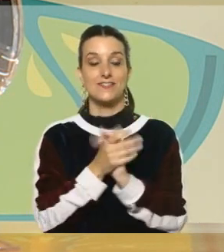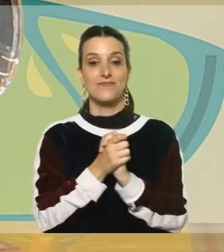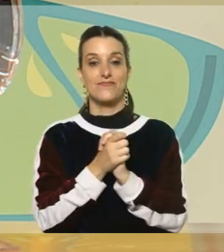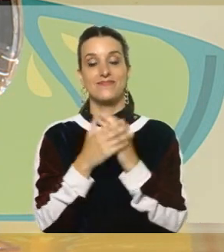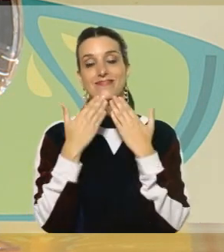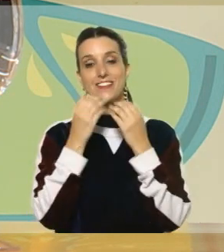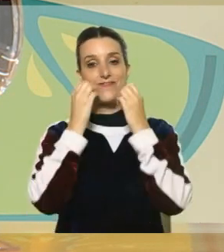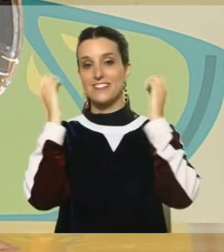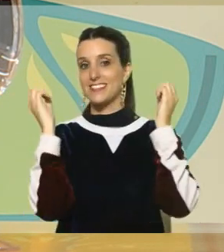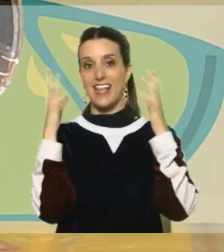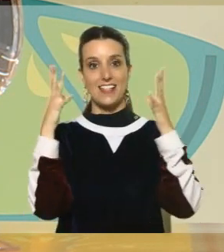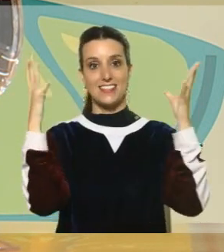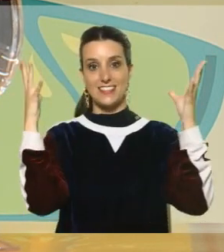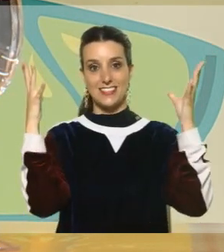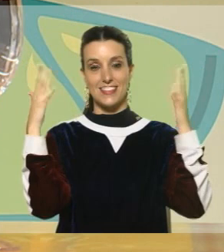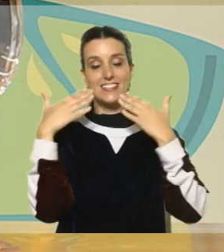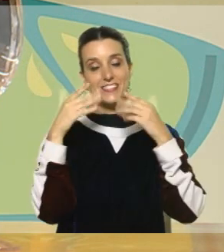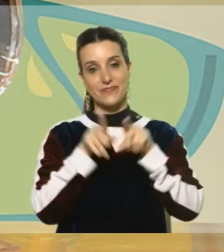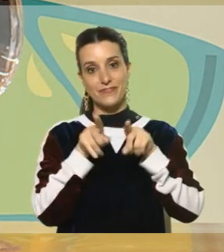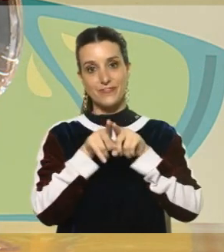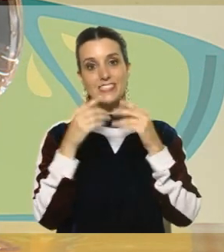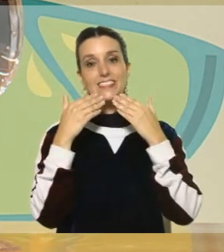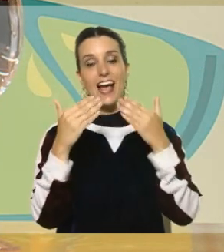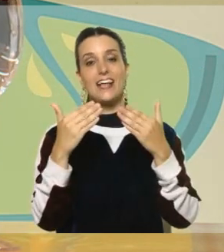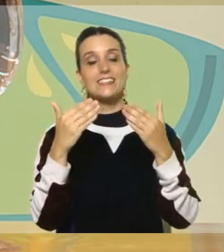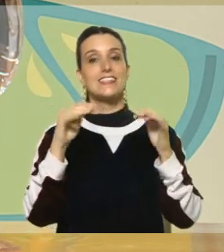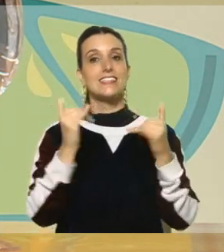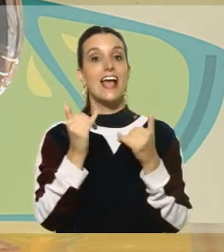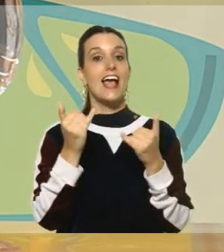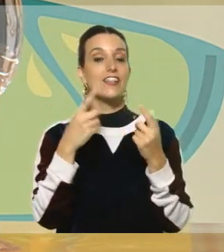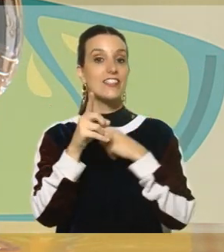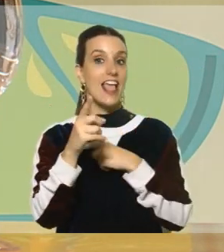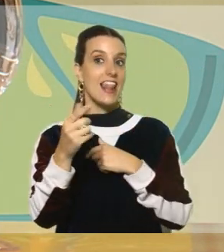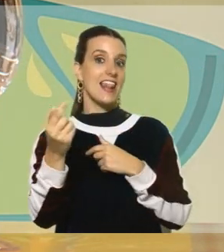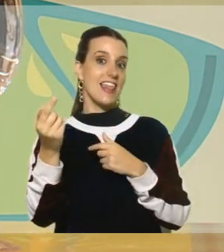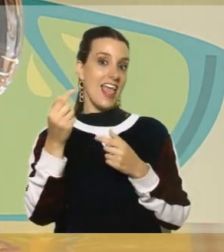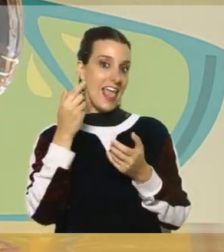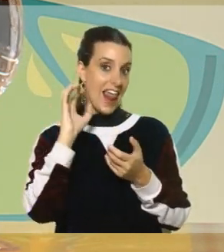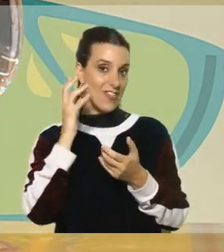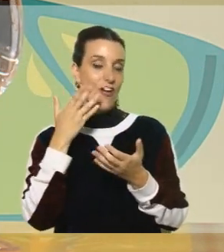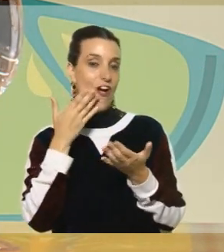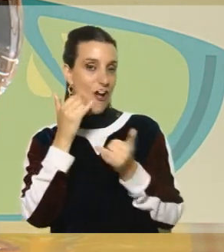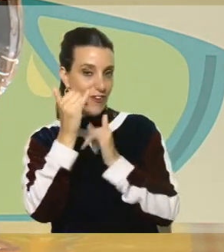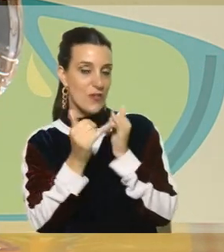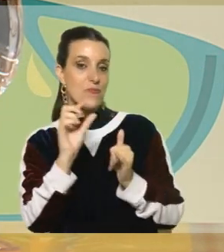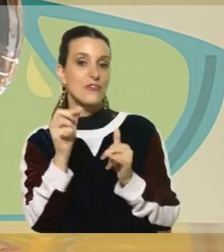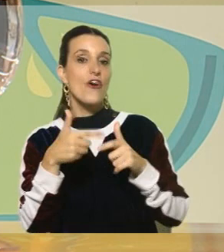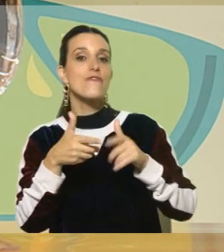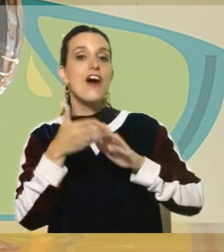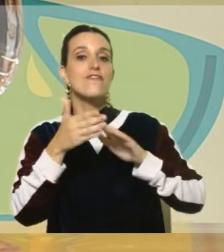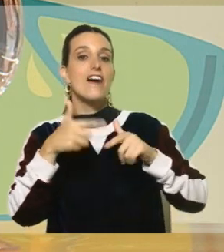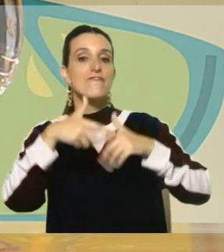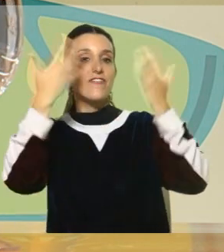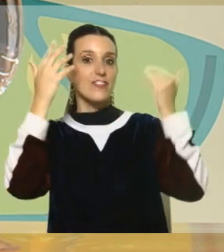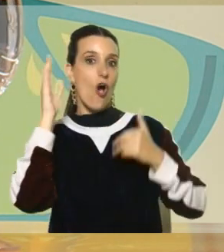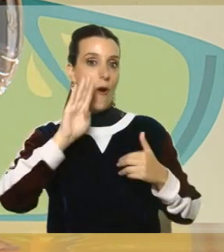gusto enorme y un saludo para ti. Del mismo modo, Daniel Eduardo Ayala entonces nos estuvo acompañando y contándonos sobre estos festejos que se estarán